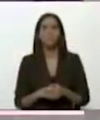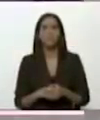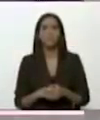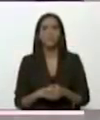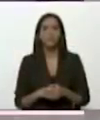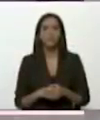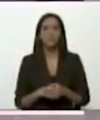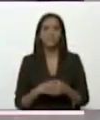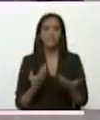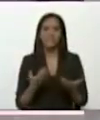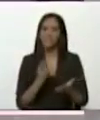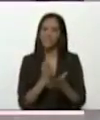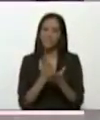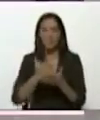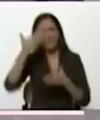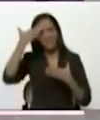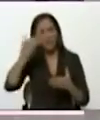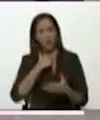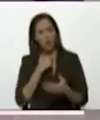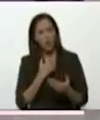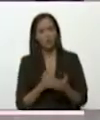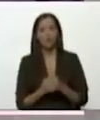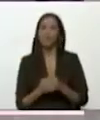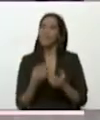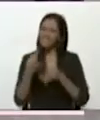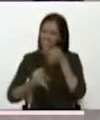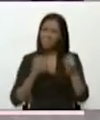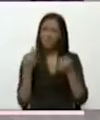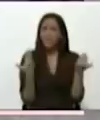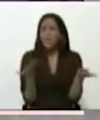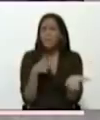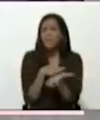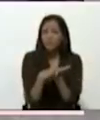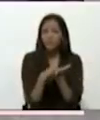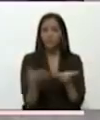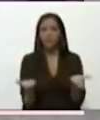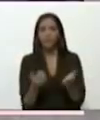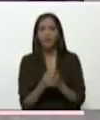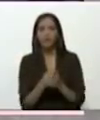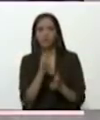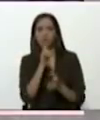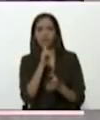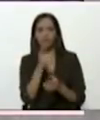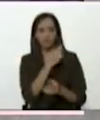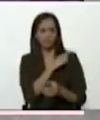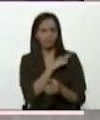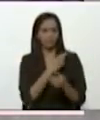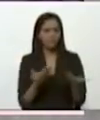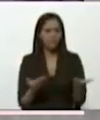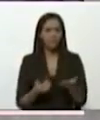Erika, como siempre, qué gusto saludarte. Cuéntanos qué fue lo que sucedió y cuáles son estas declaraciones por parte de las autoridades.